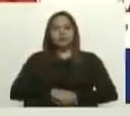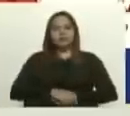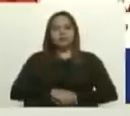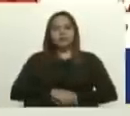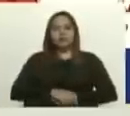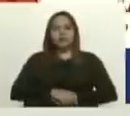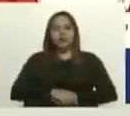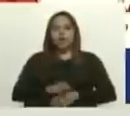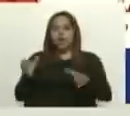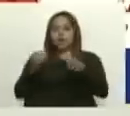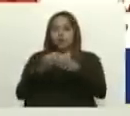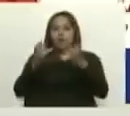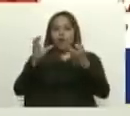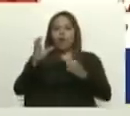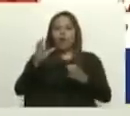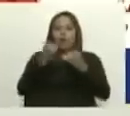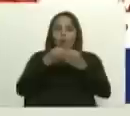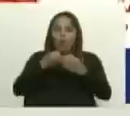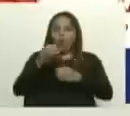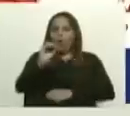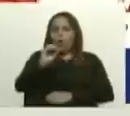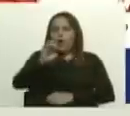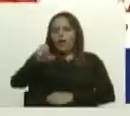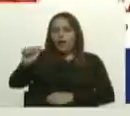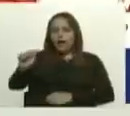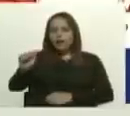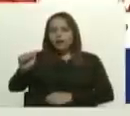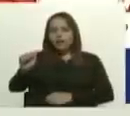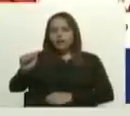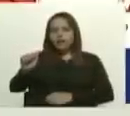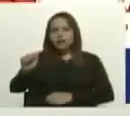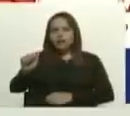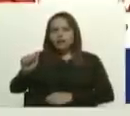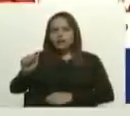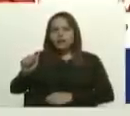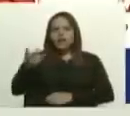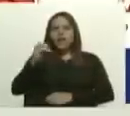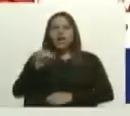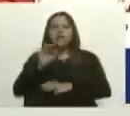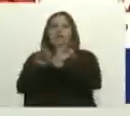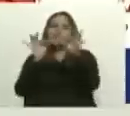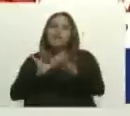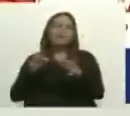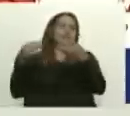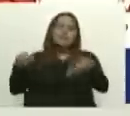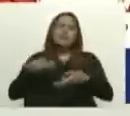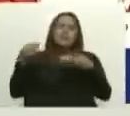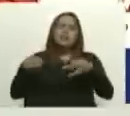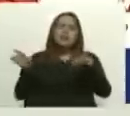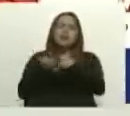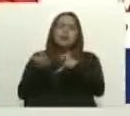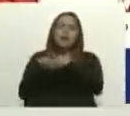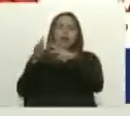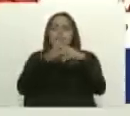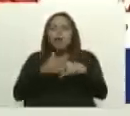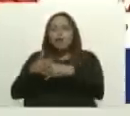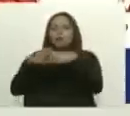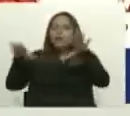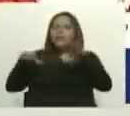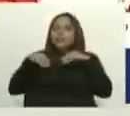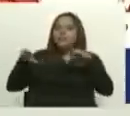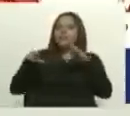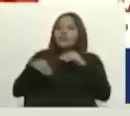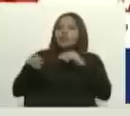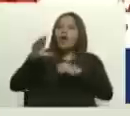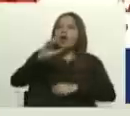la OEA, voy con la OEA, después caigo en Caricom, era un instrumento, o es, siempre ha sido un instrumento de los Estados Unidos,